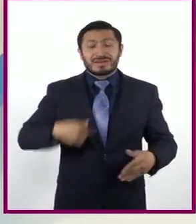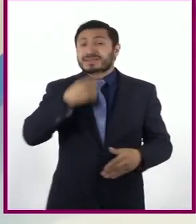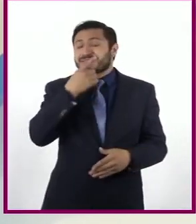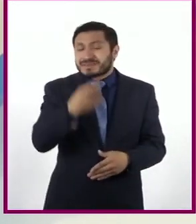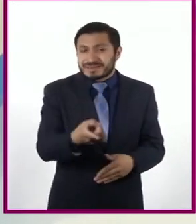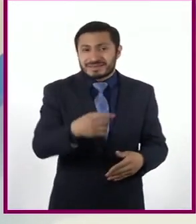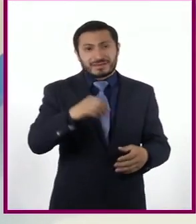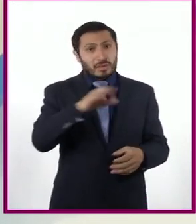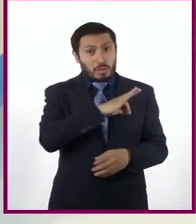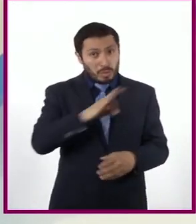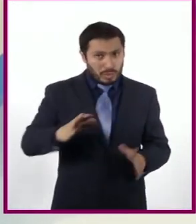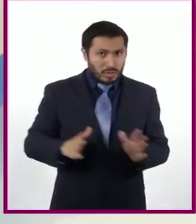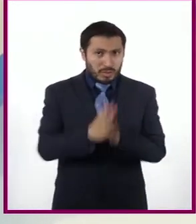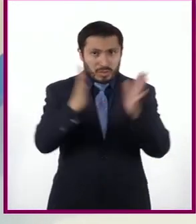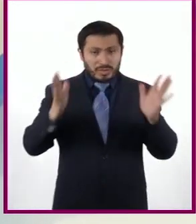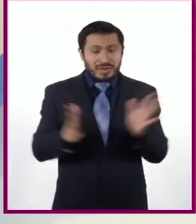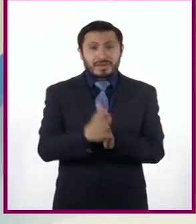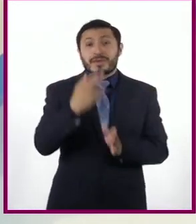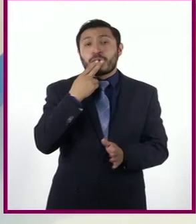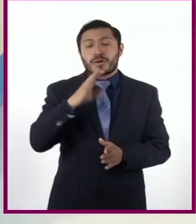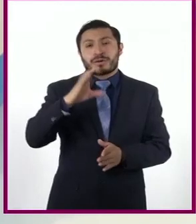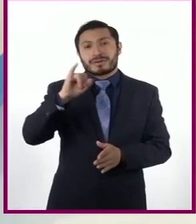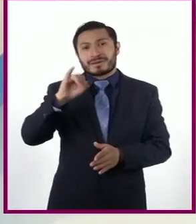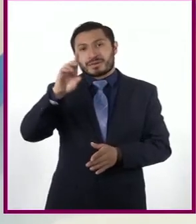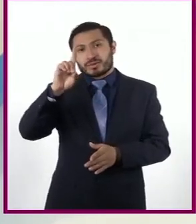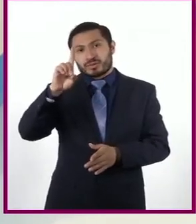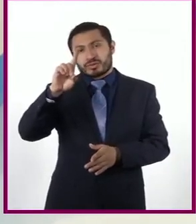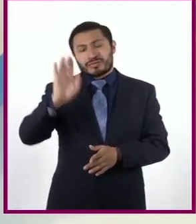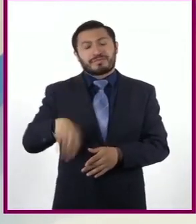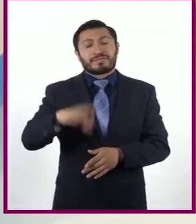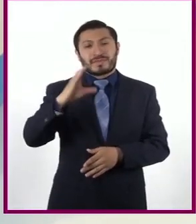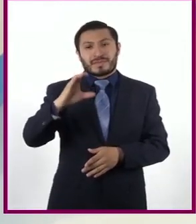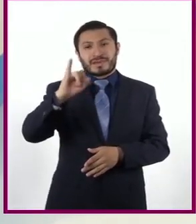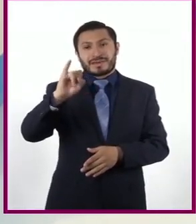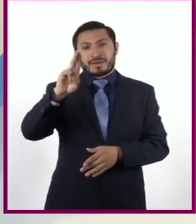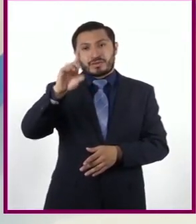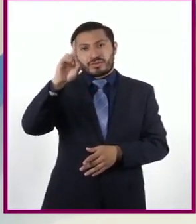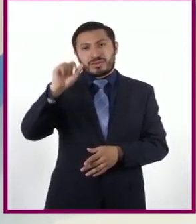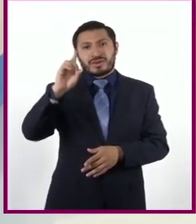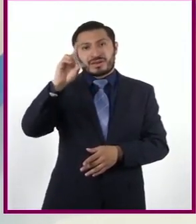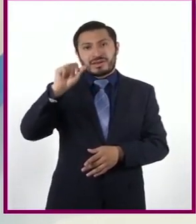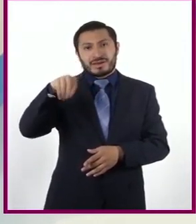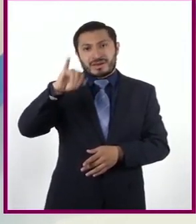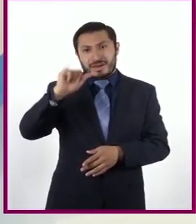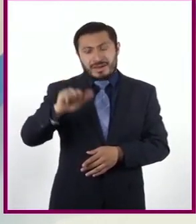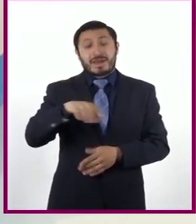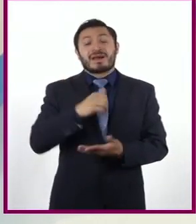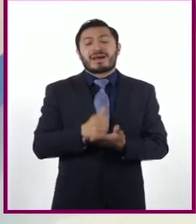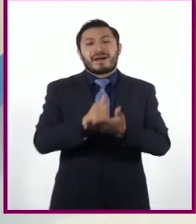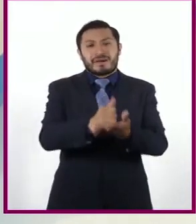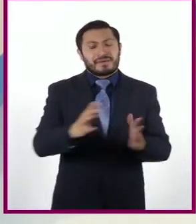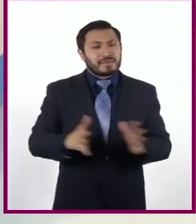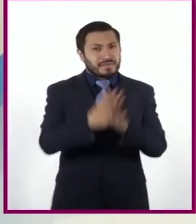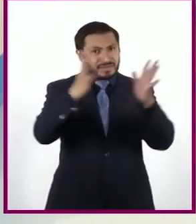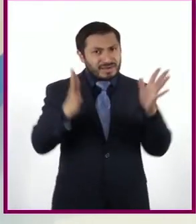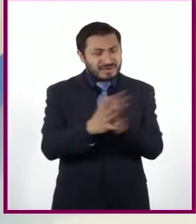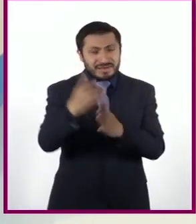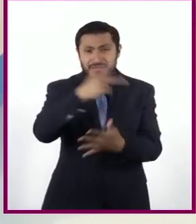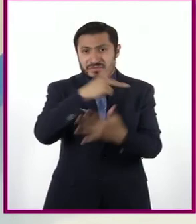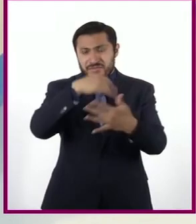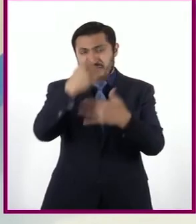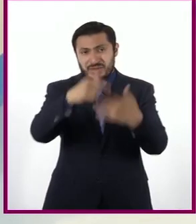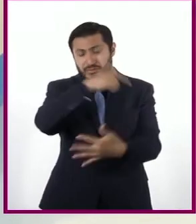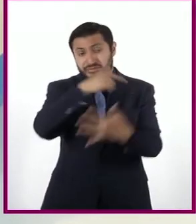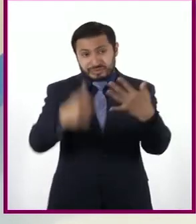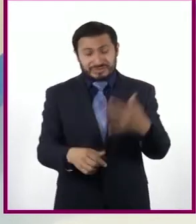pueden ejercer la ciudadanía, lo que les permite participar en forma activa en diversos proyectos y actividades antes